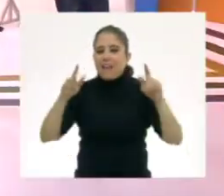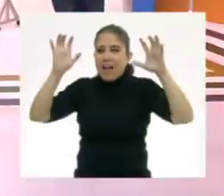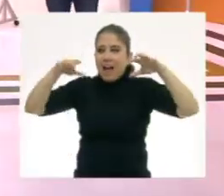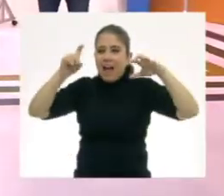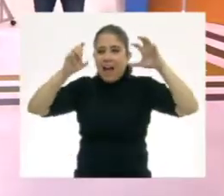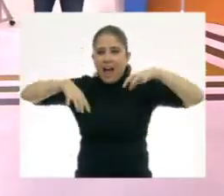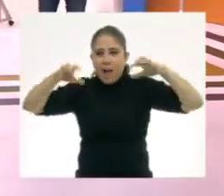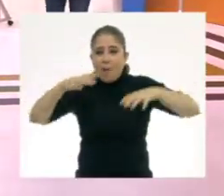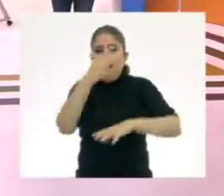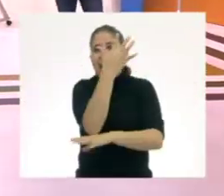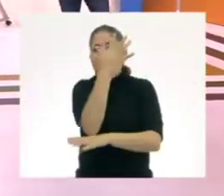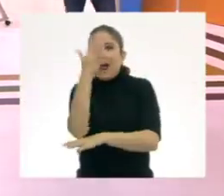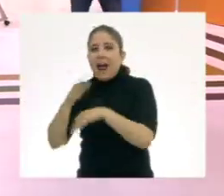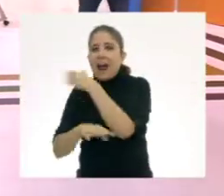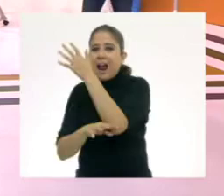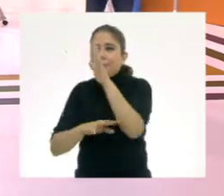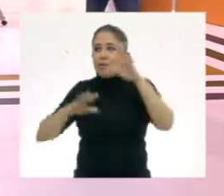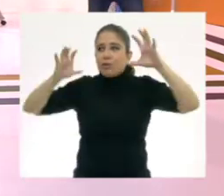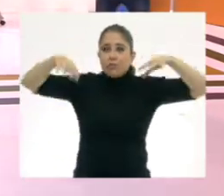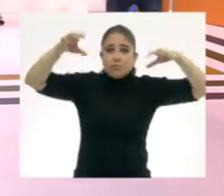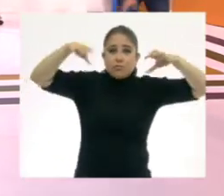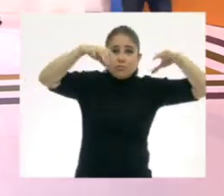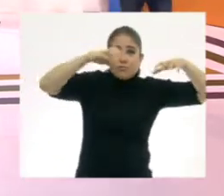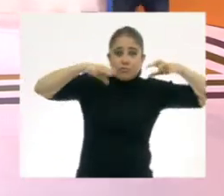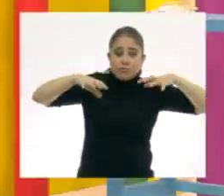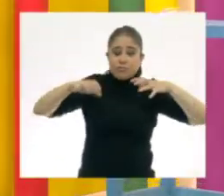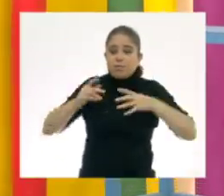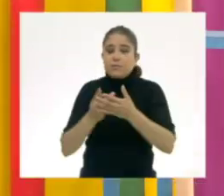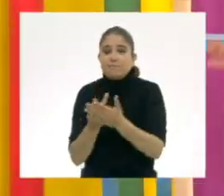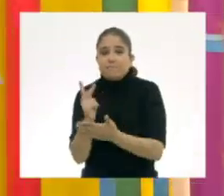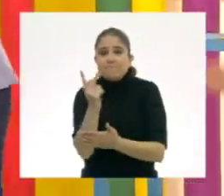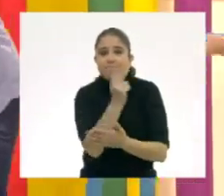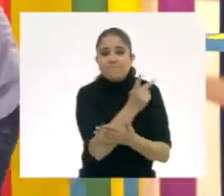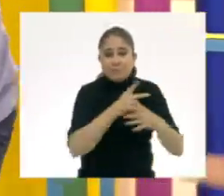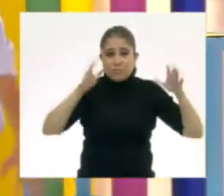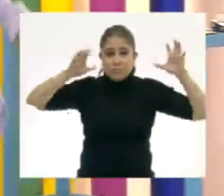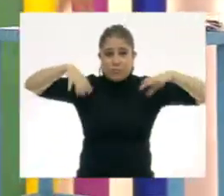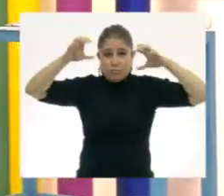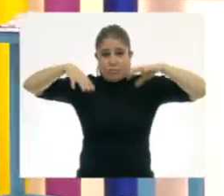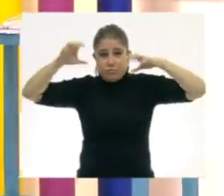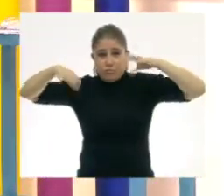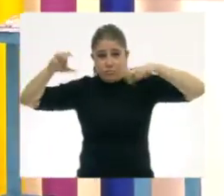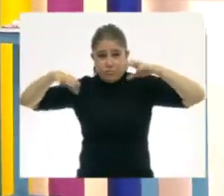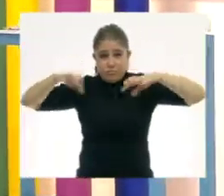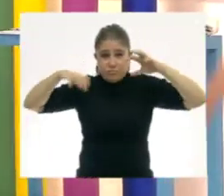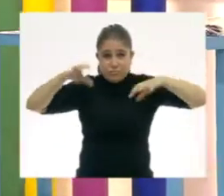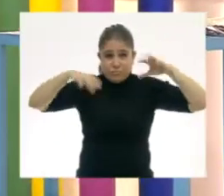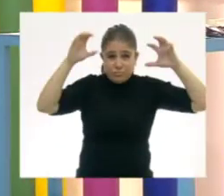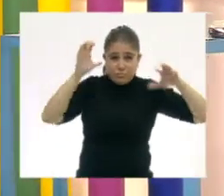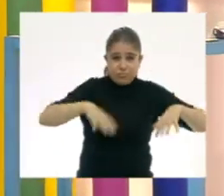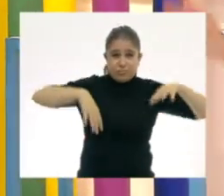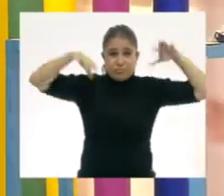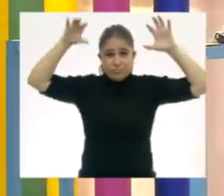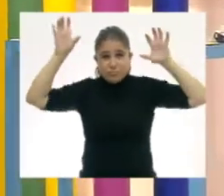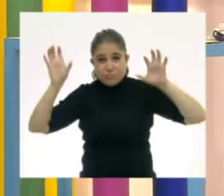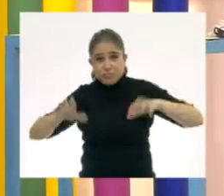los árboles, a los cultivos. Y está llenando